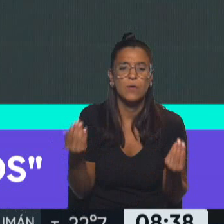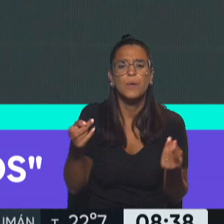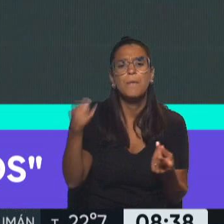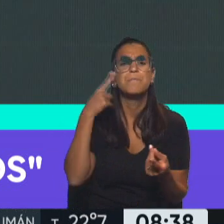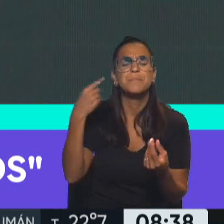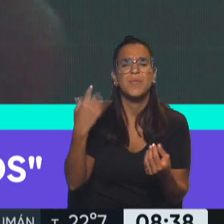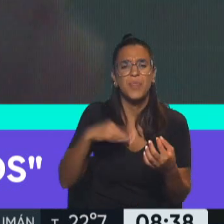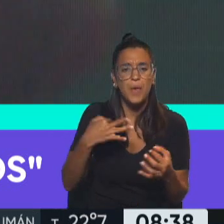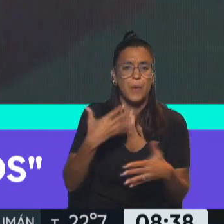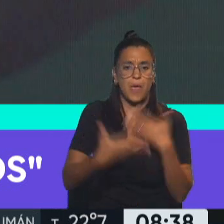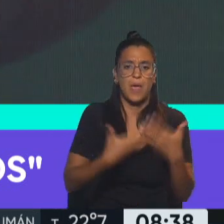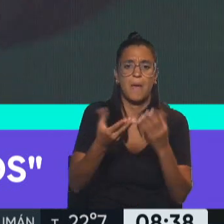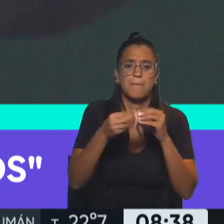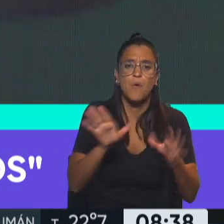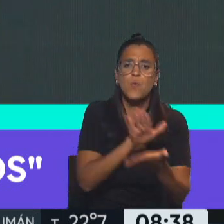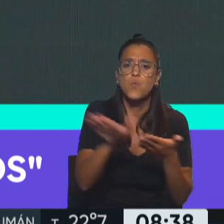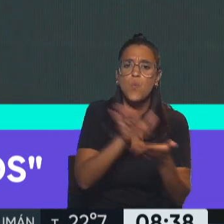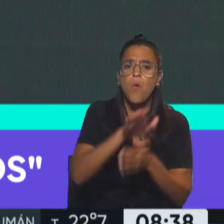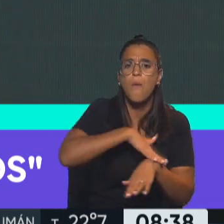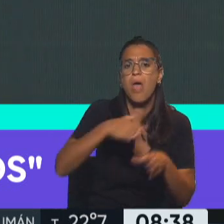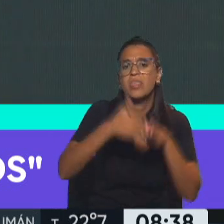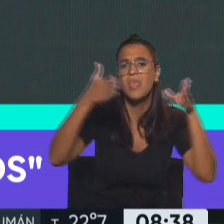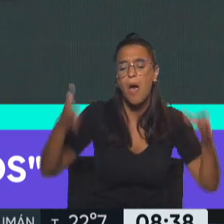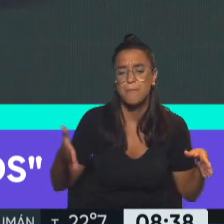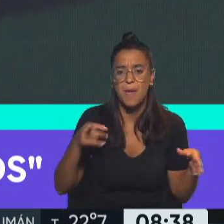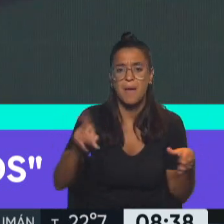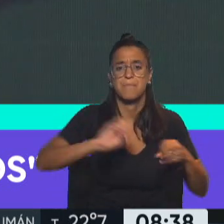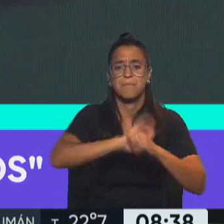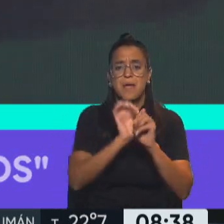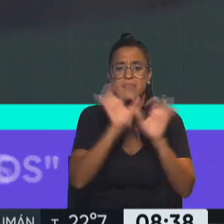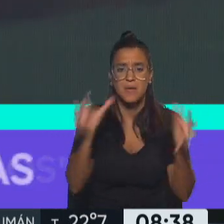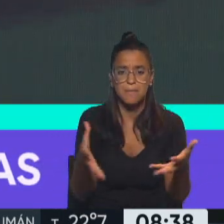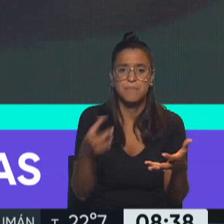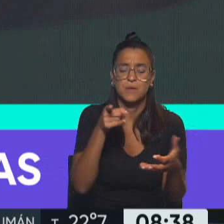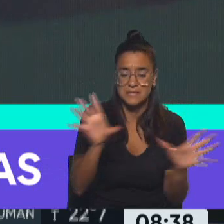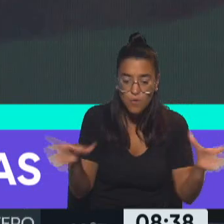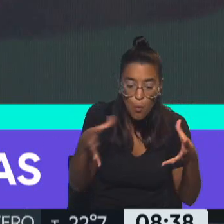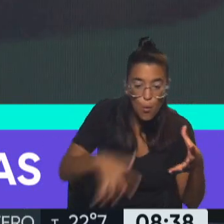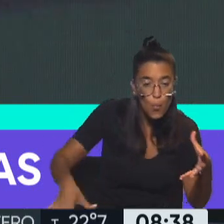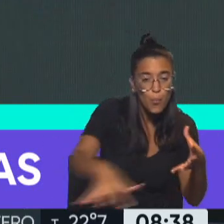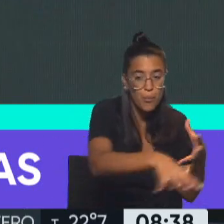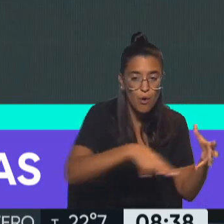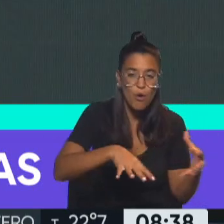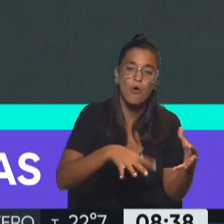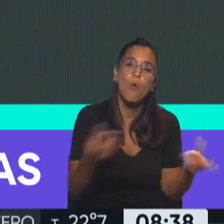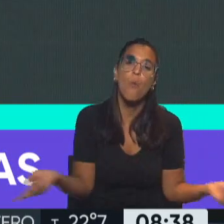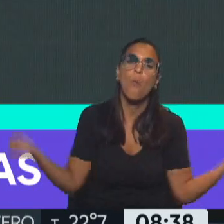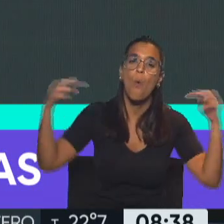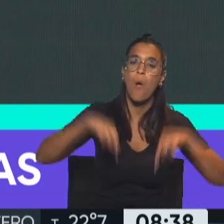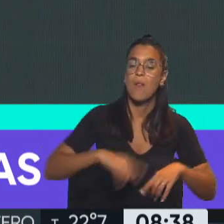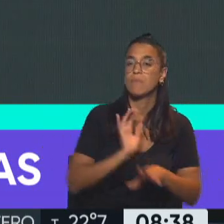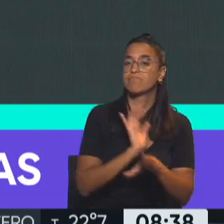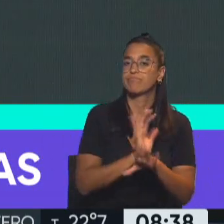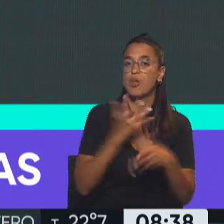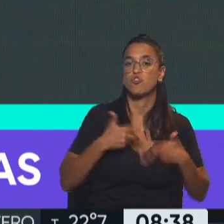que se debería afrontar esta nueva etapa de la pandemia con ese sector, con el que vuelve a la